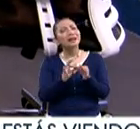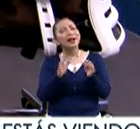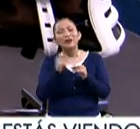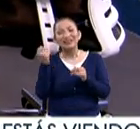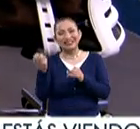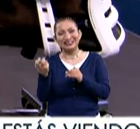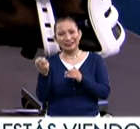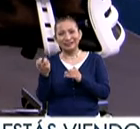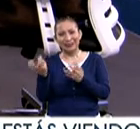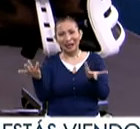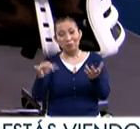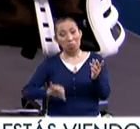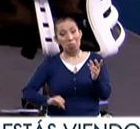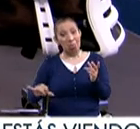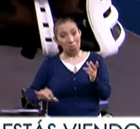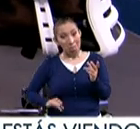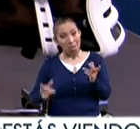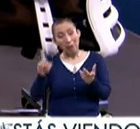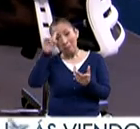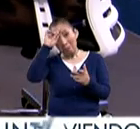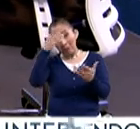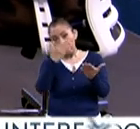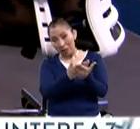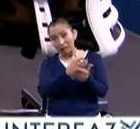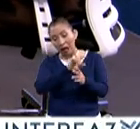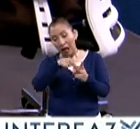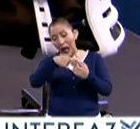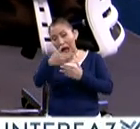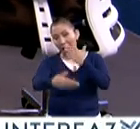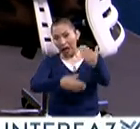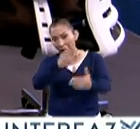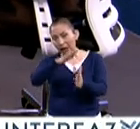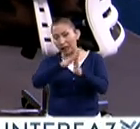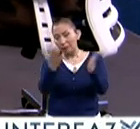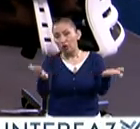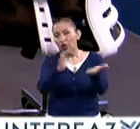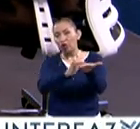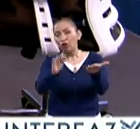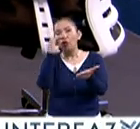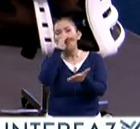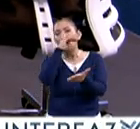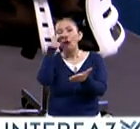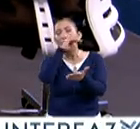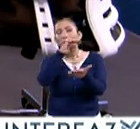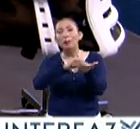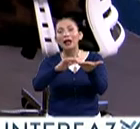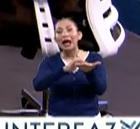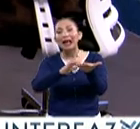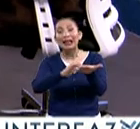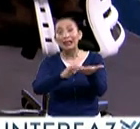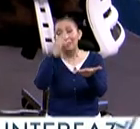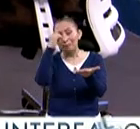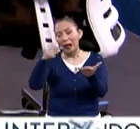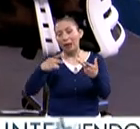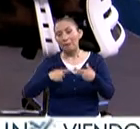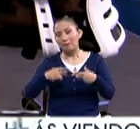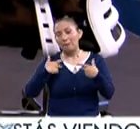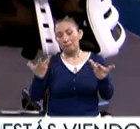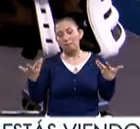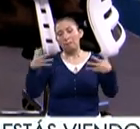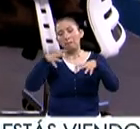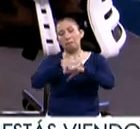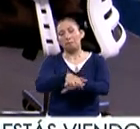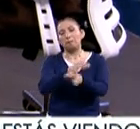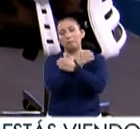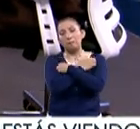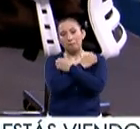esta interesante propuesta ya en marcha de estos libros de texto gratuitos, pero ahora en braille, precisamente para hacer la